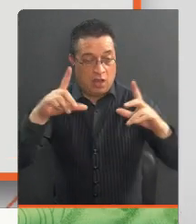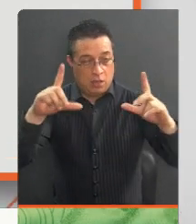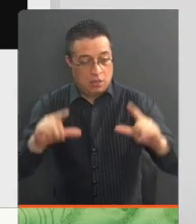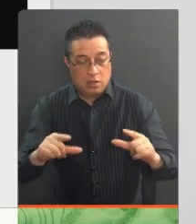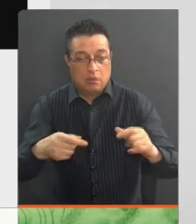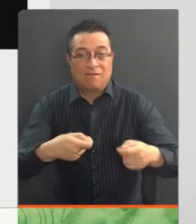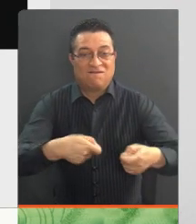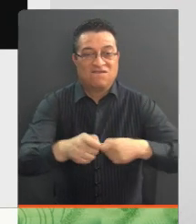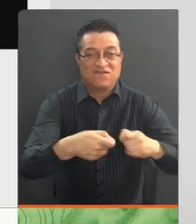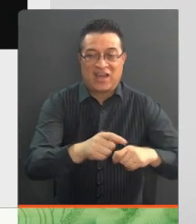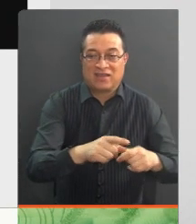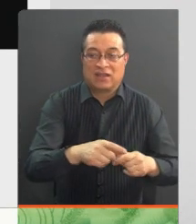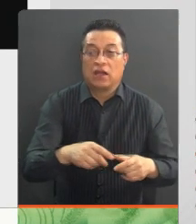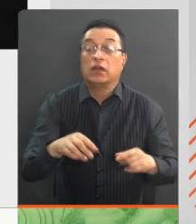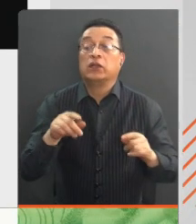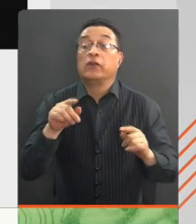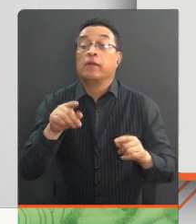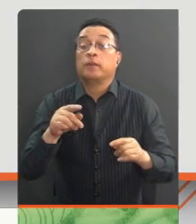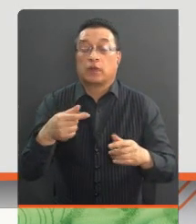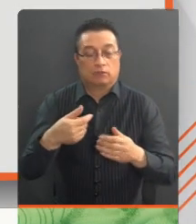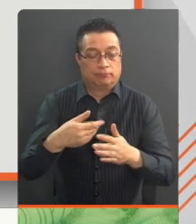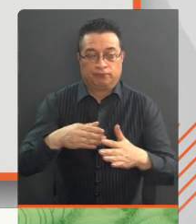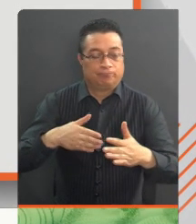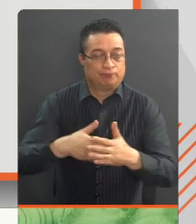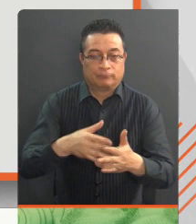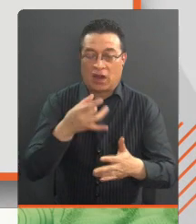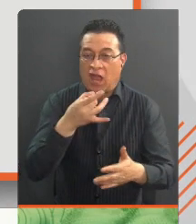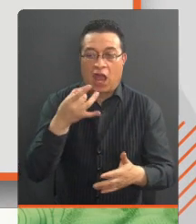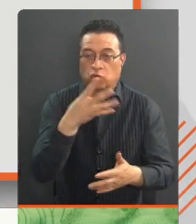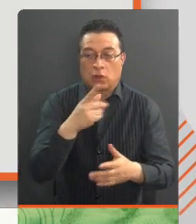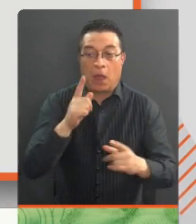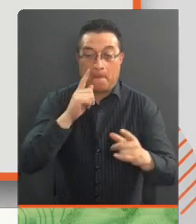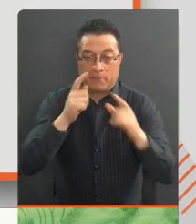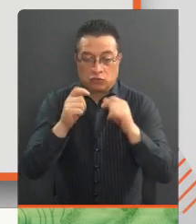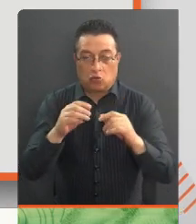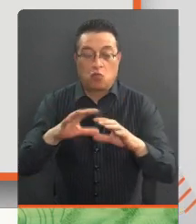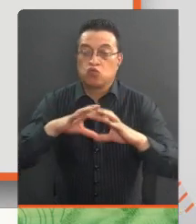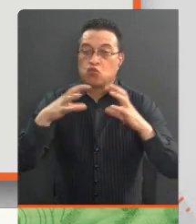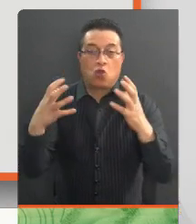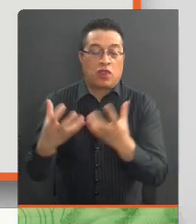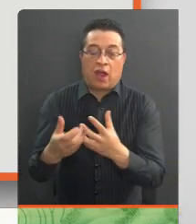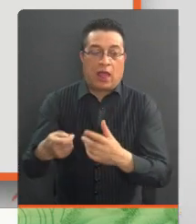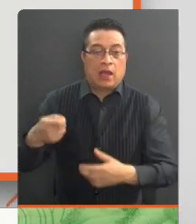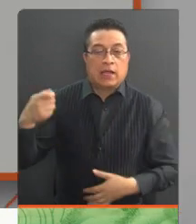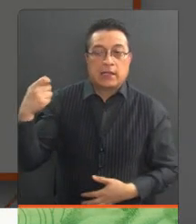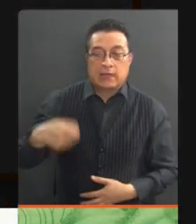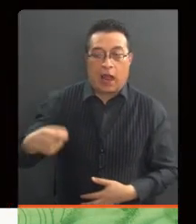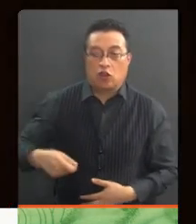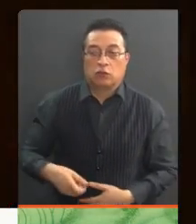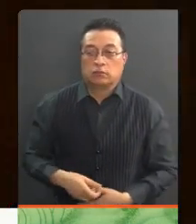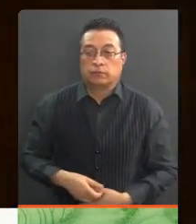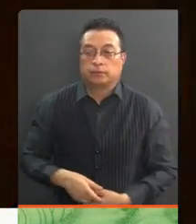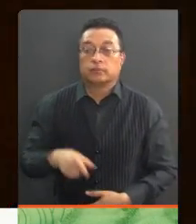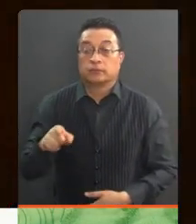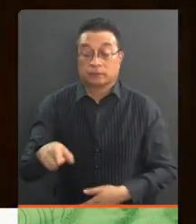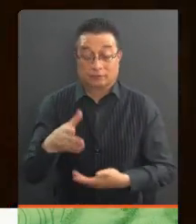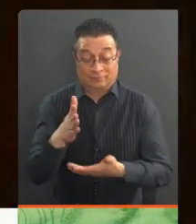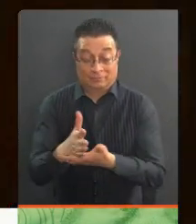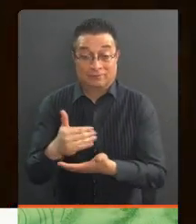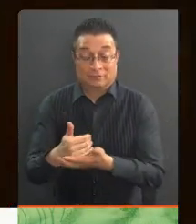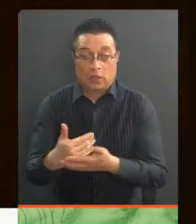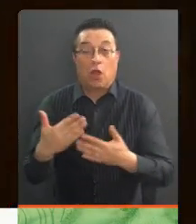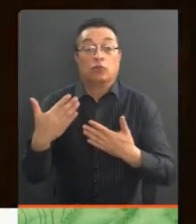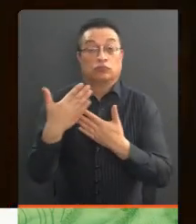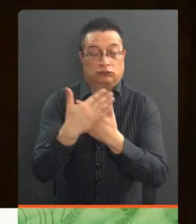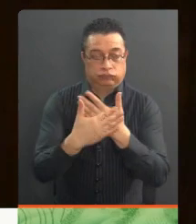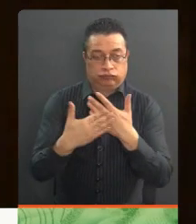de gobierno. India limitará exportación de azúcar por riesgo de precios mundialmente altos. Estas son medidas, digamos, de